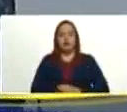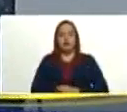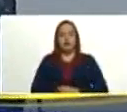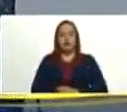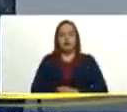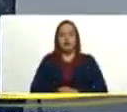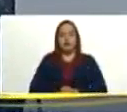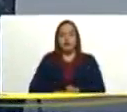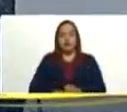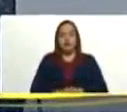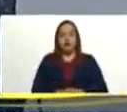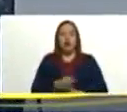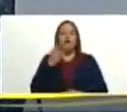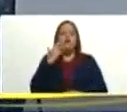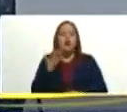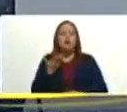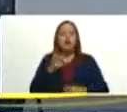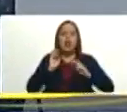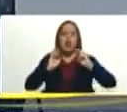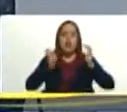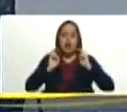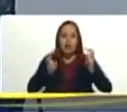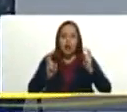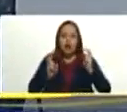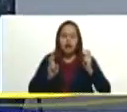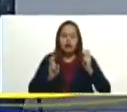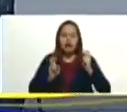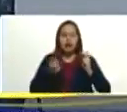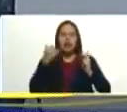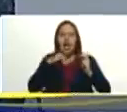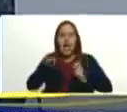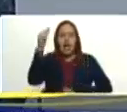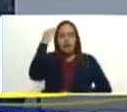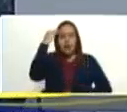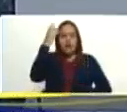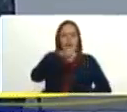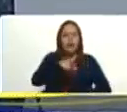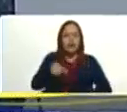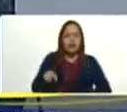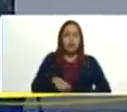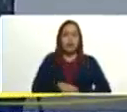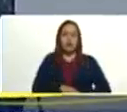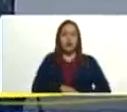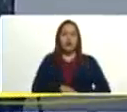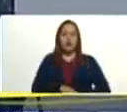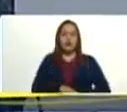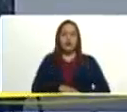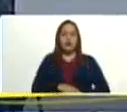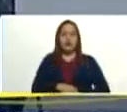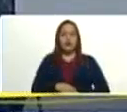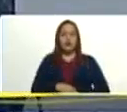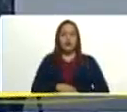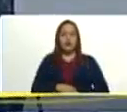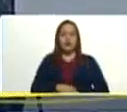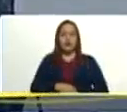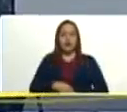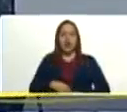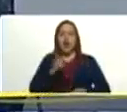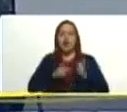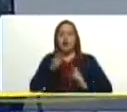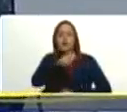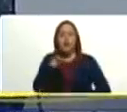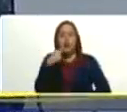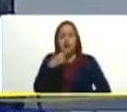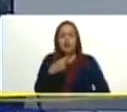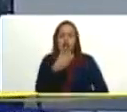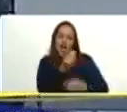Por ejemplo, hay un tema que existe en la mente de nuestra gente. Si hay gente que dice, si hacemos